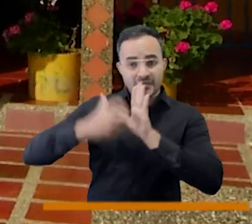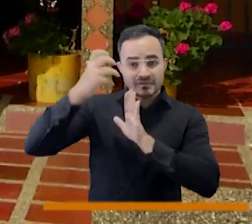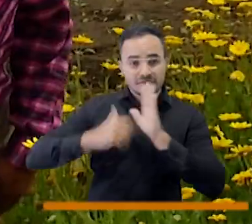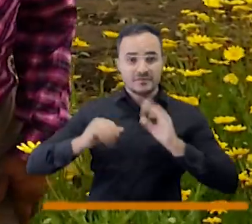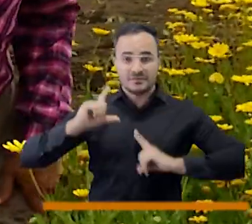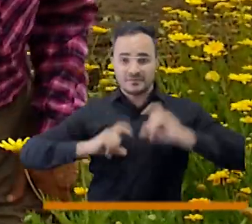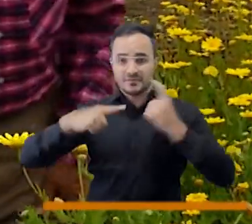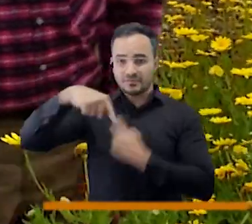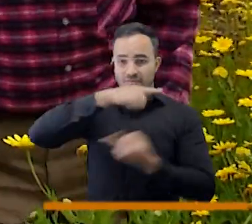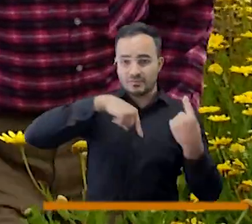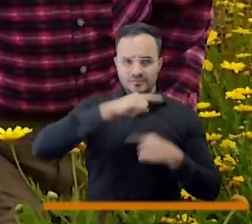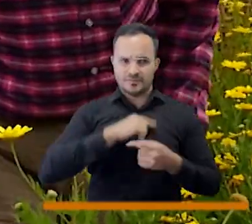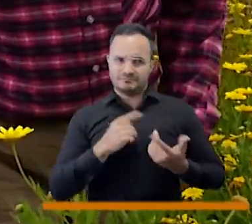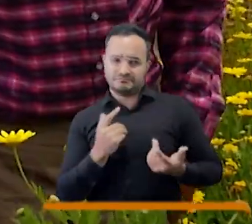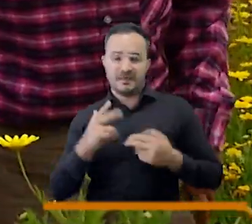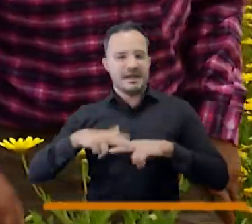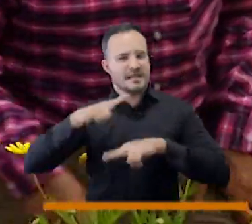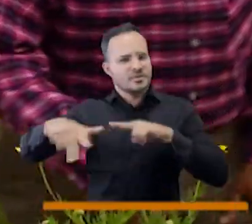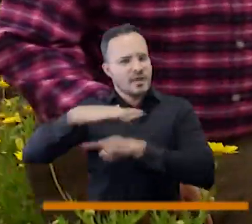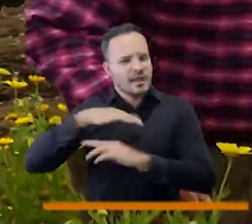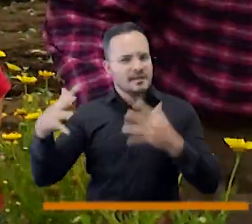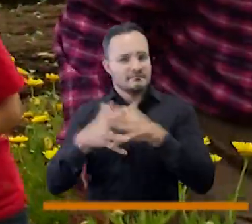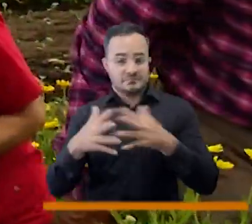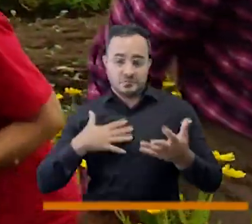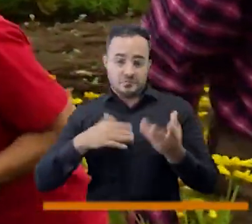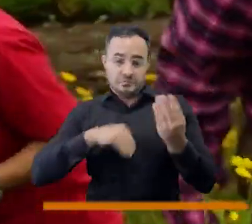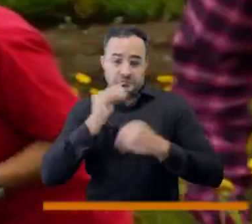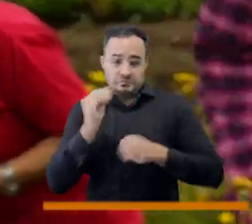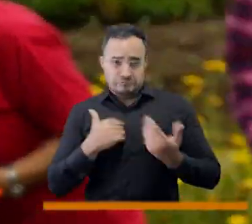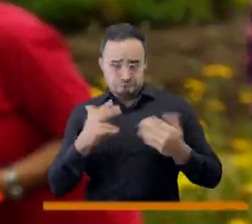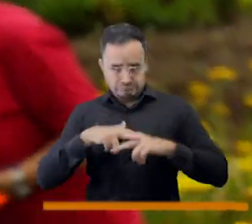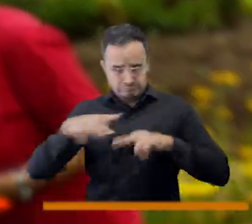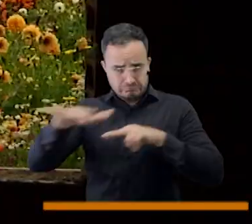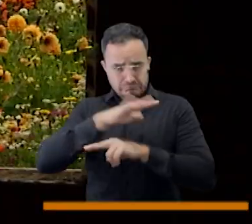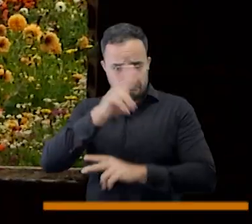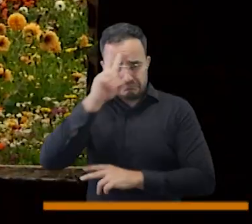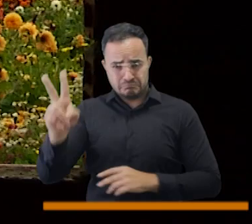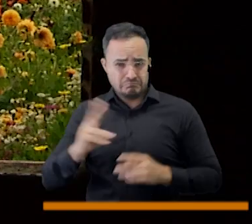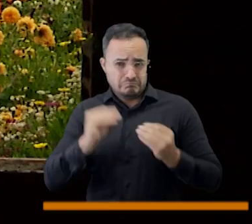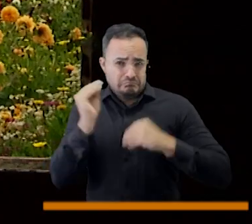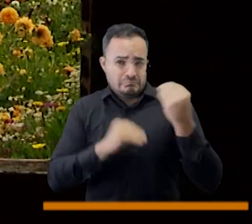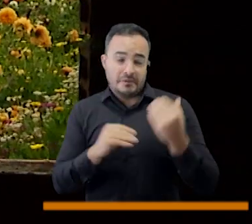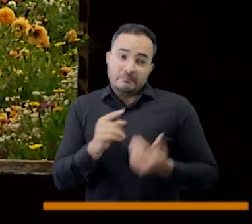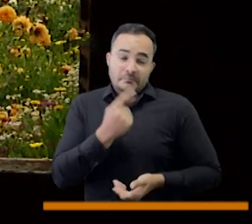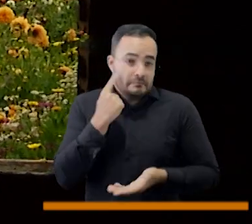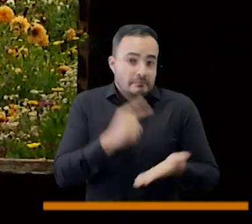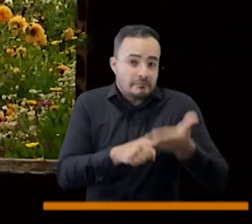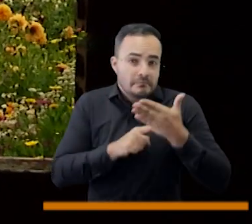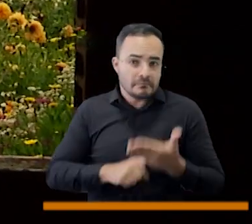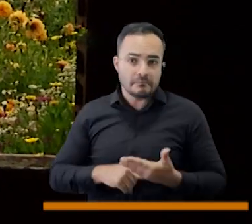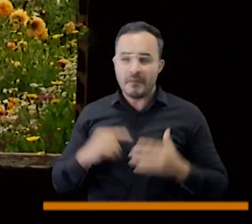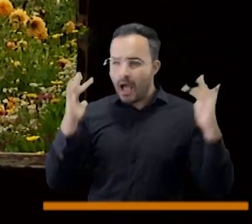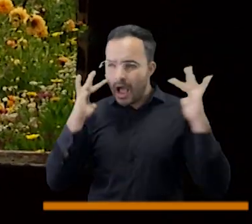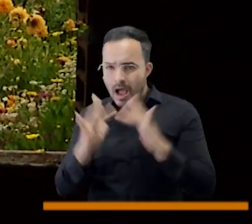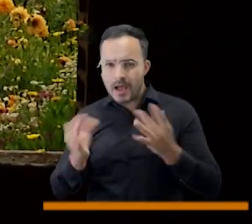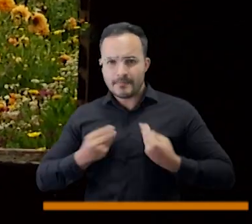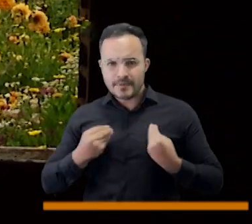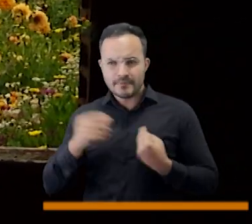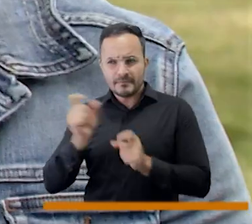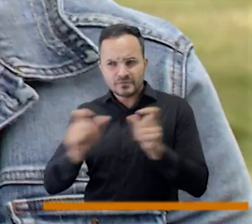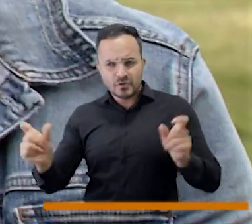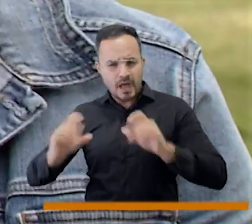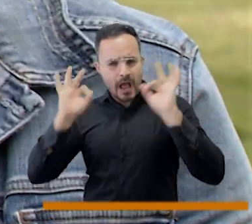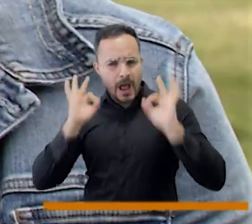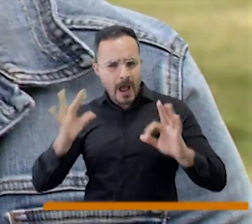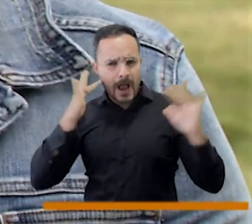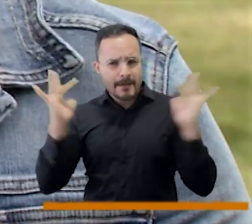ese turismo, que para mí no es ambiental, generar todo un tema de capacidad de carga que pueda conciliar con la habitabilidad del corregimiento